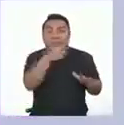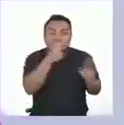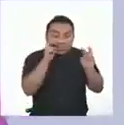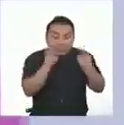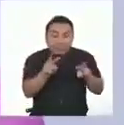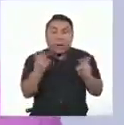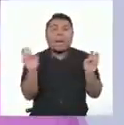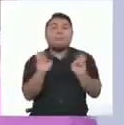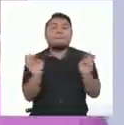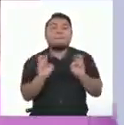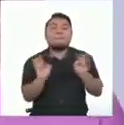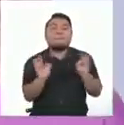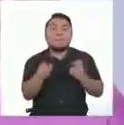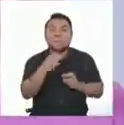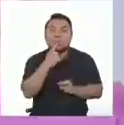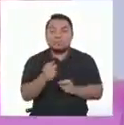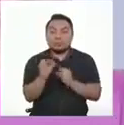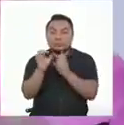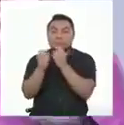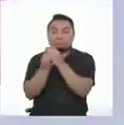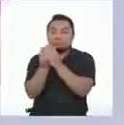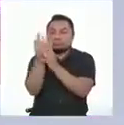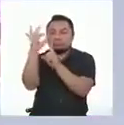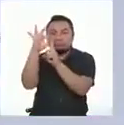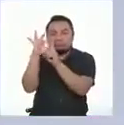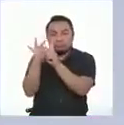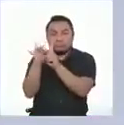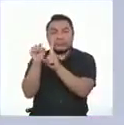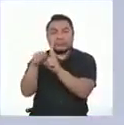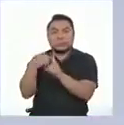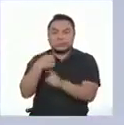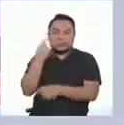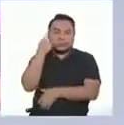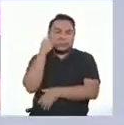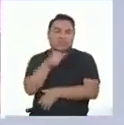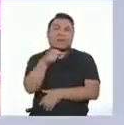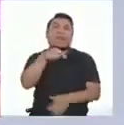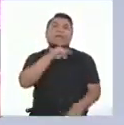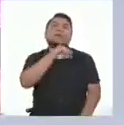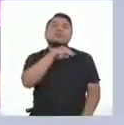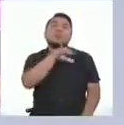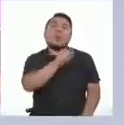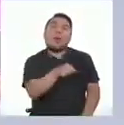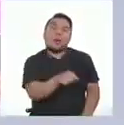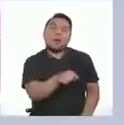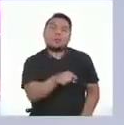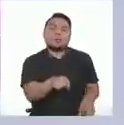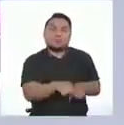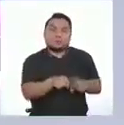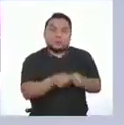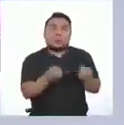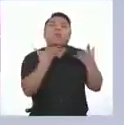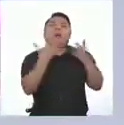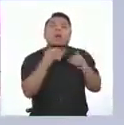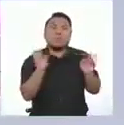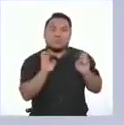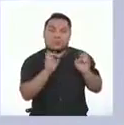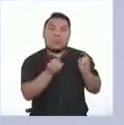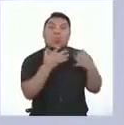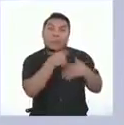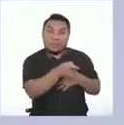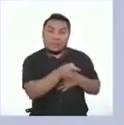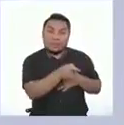viendo la proteína que nos aporta el germinado de lentejas, yo he escuchado mucho sobre la quinoa germinada. ¿Podríamos ver cuánta proteína